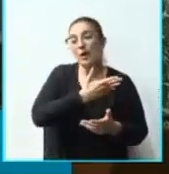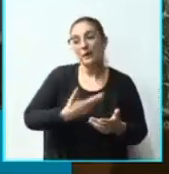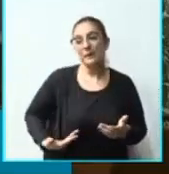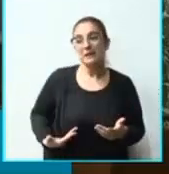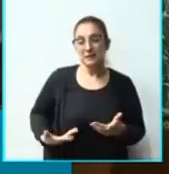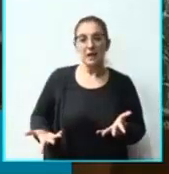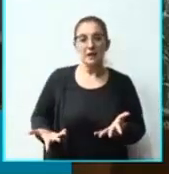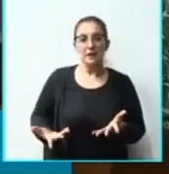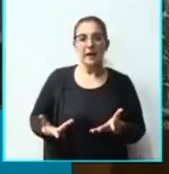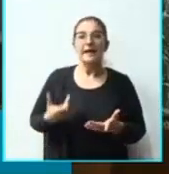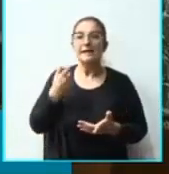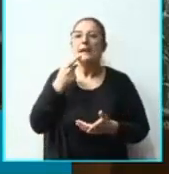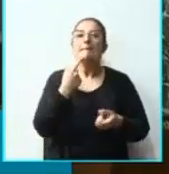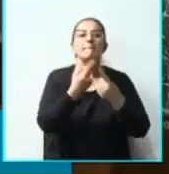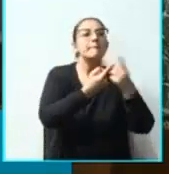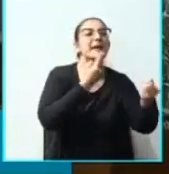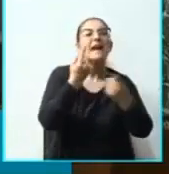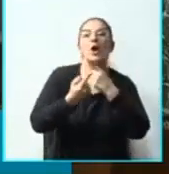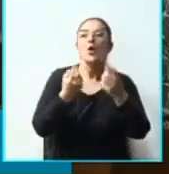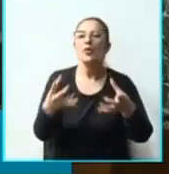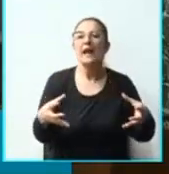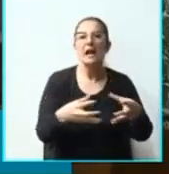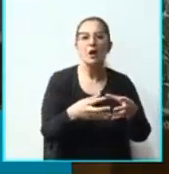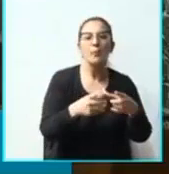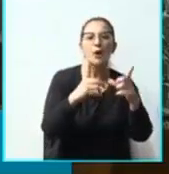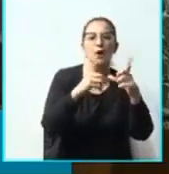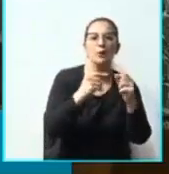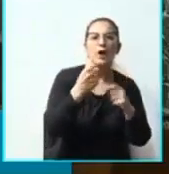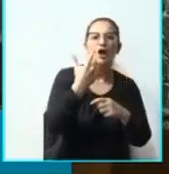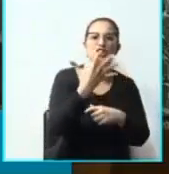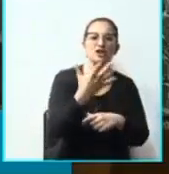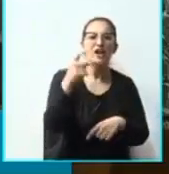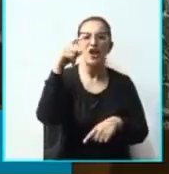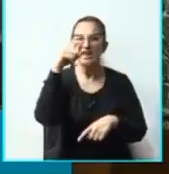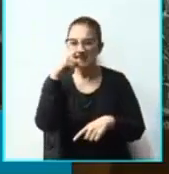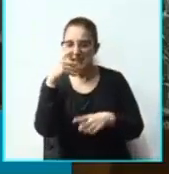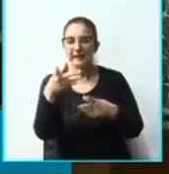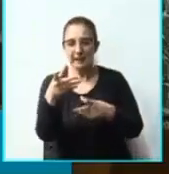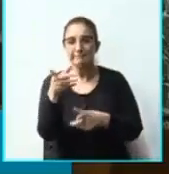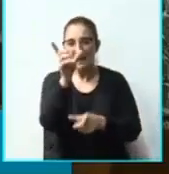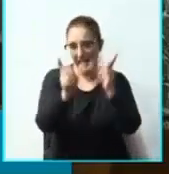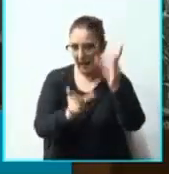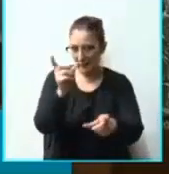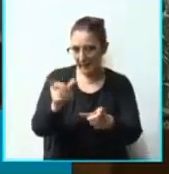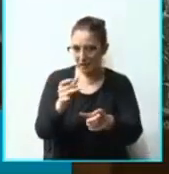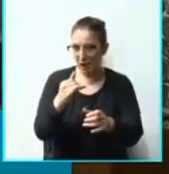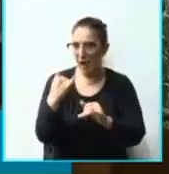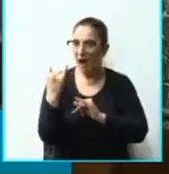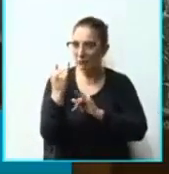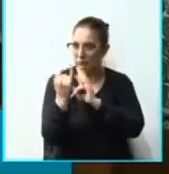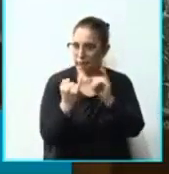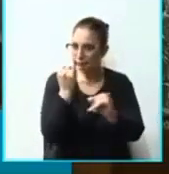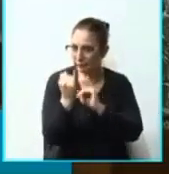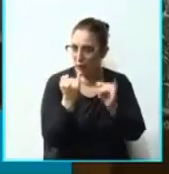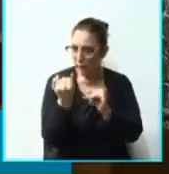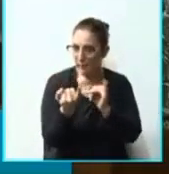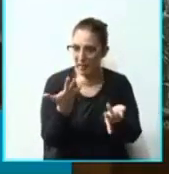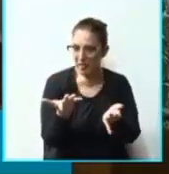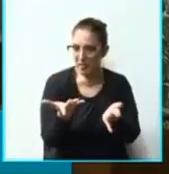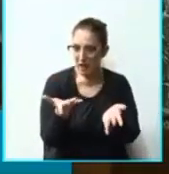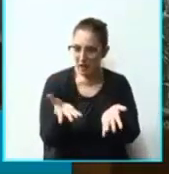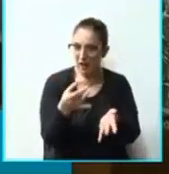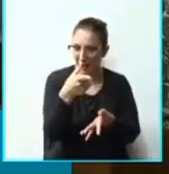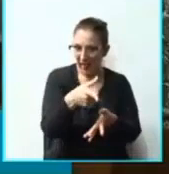un referéndum en las comunas 5 y 7 para que todos puedan expresarse y decidir qué es lo que allí